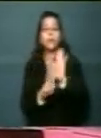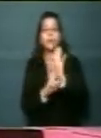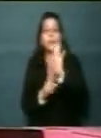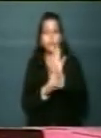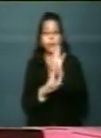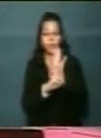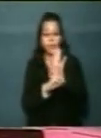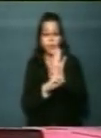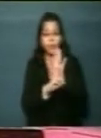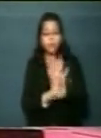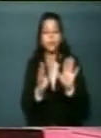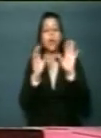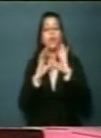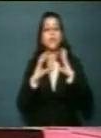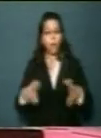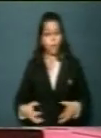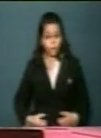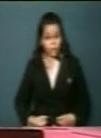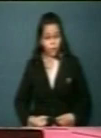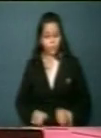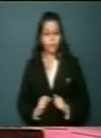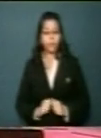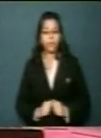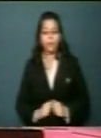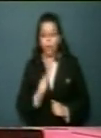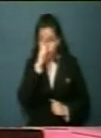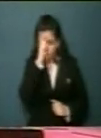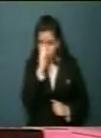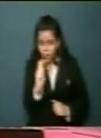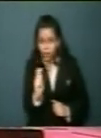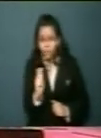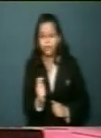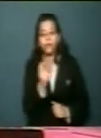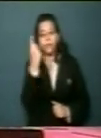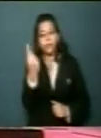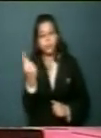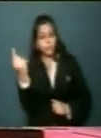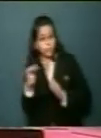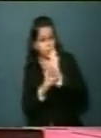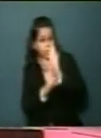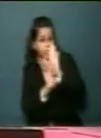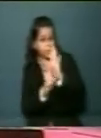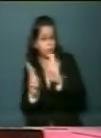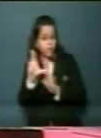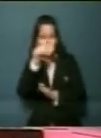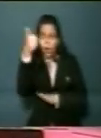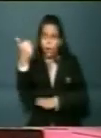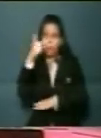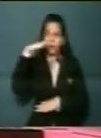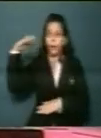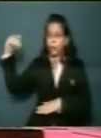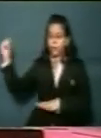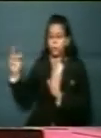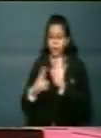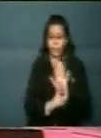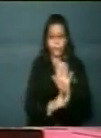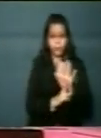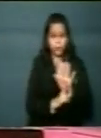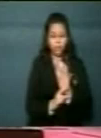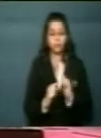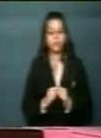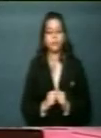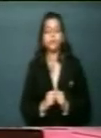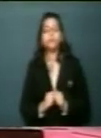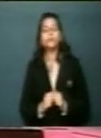del Gabinete de Gobierno, honorables señores representantes de organismos internacionales,